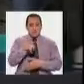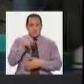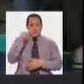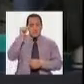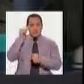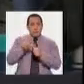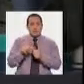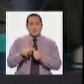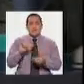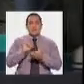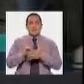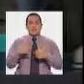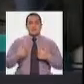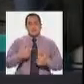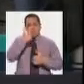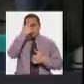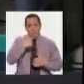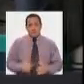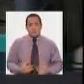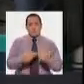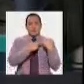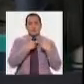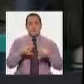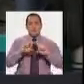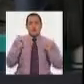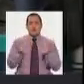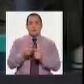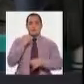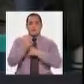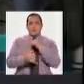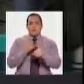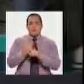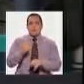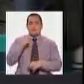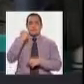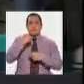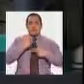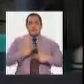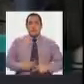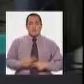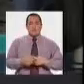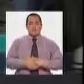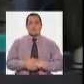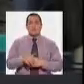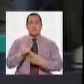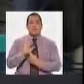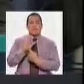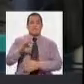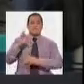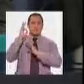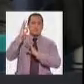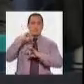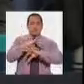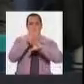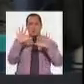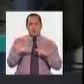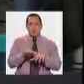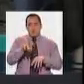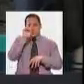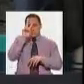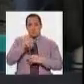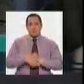recordarán que en mi condición de agente ante la Corte Interamericana de Derechos Humanos, expusimos ante el país